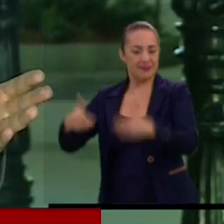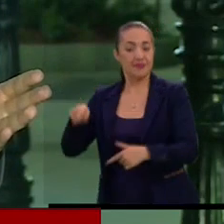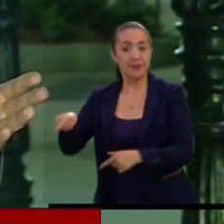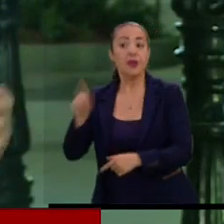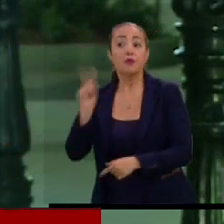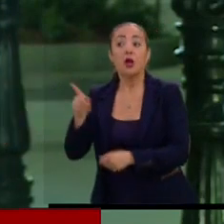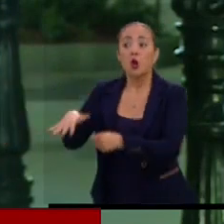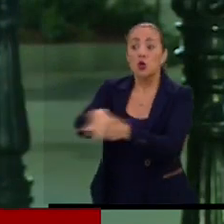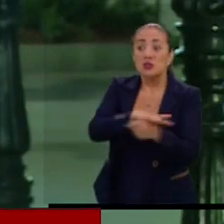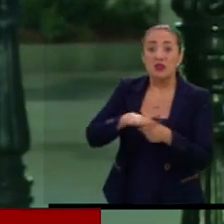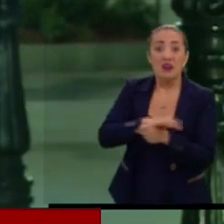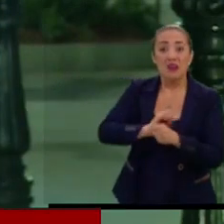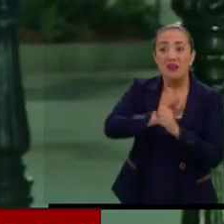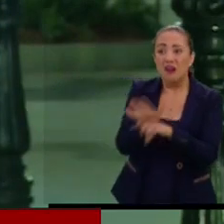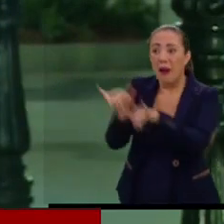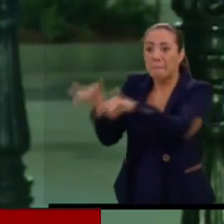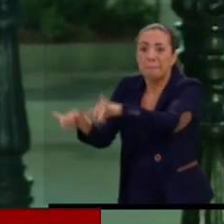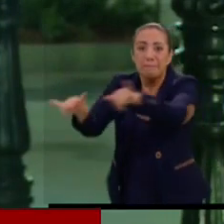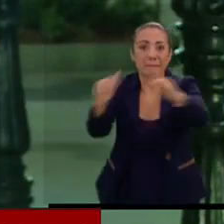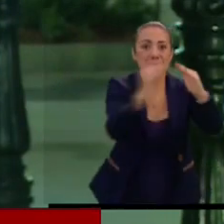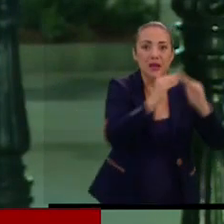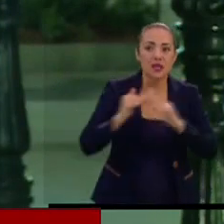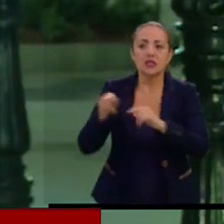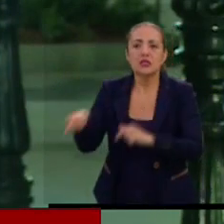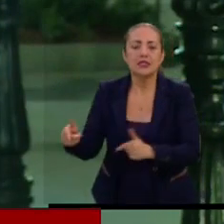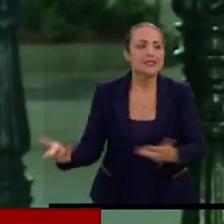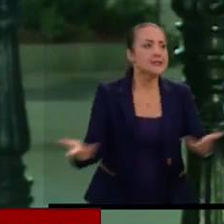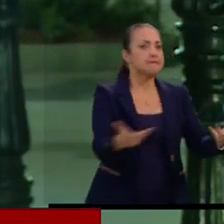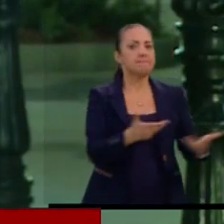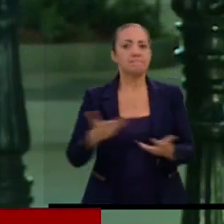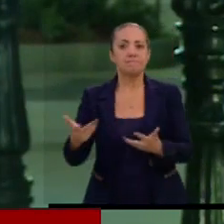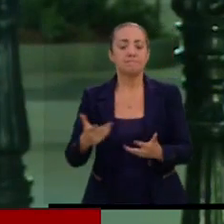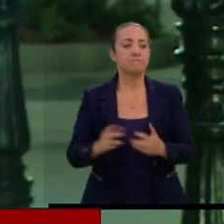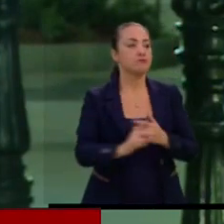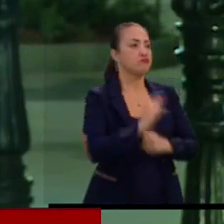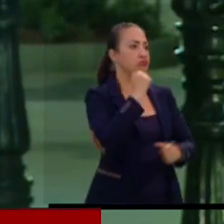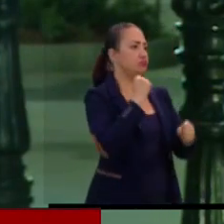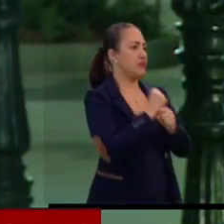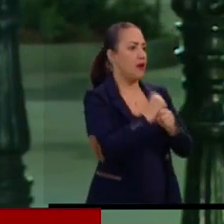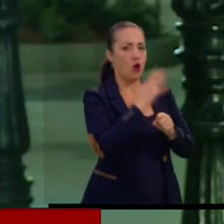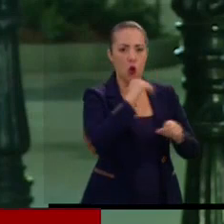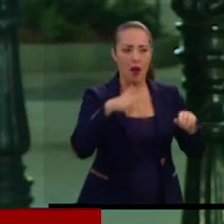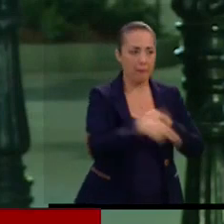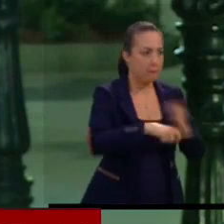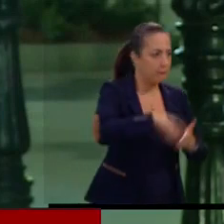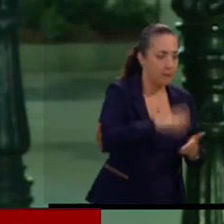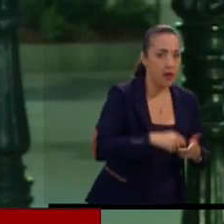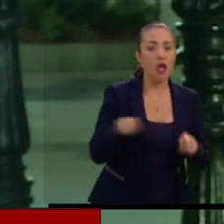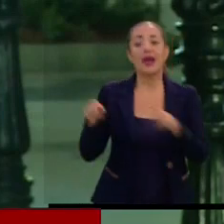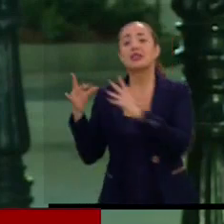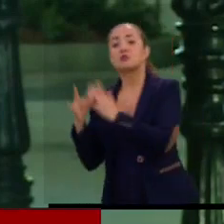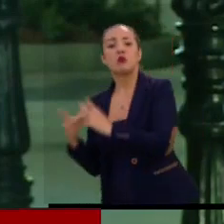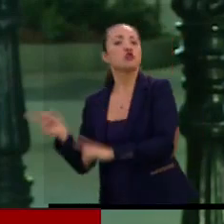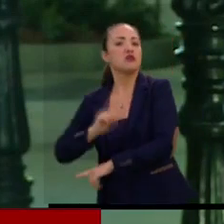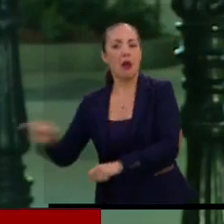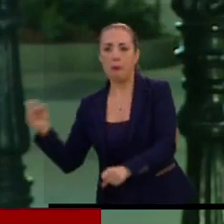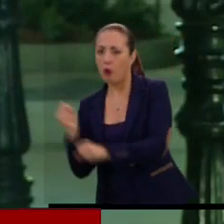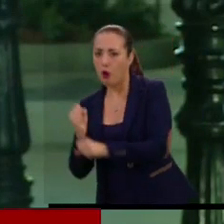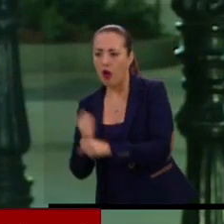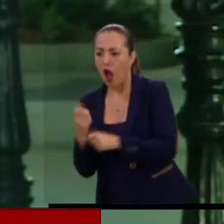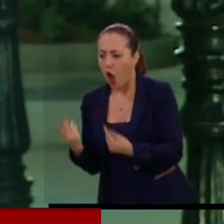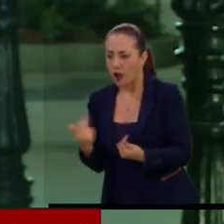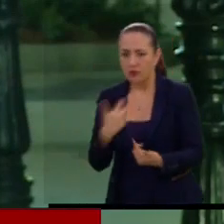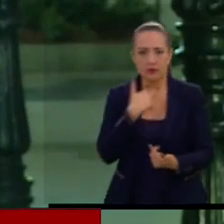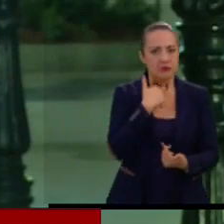ha tenido que padecer un dilema bastante difícil. Se quedó sin empleo, al igual que su esposo, y en este momento no tiene la capacidad